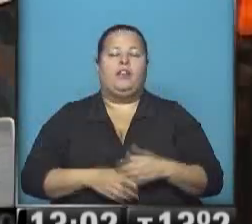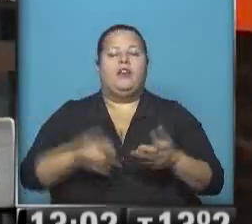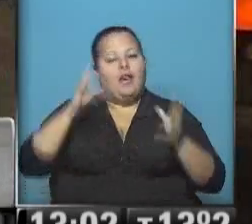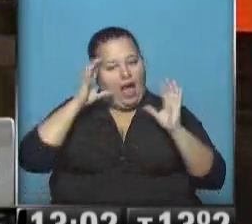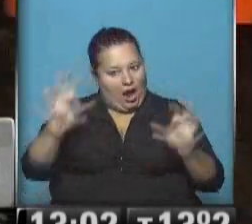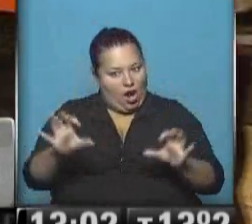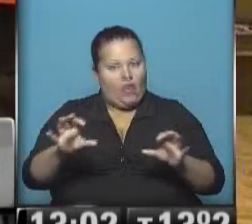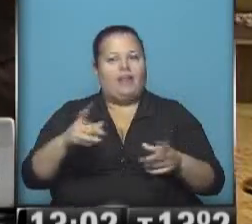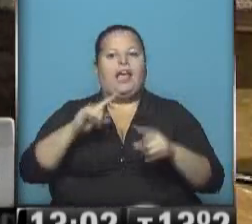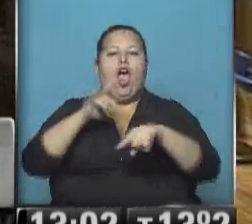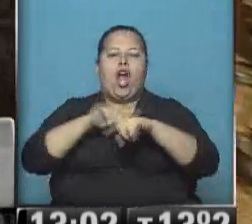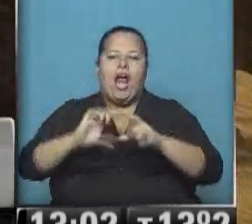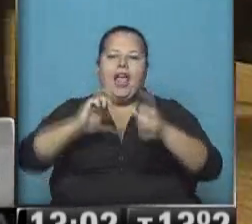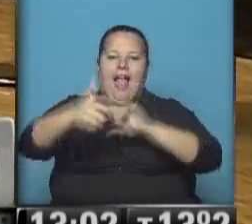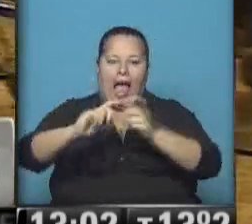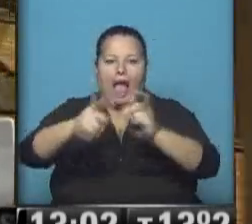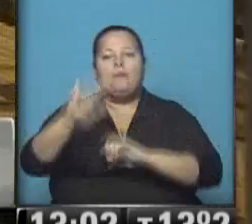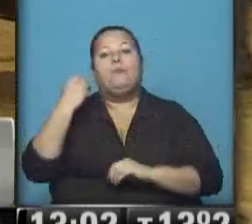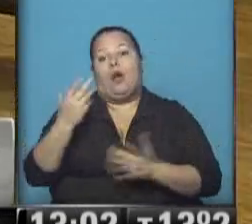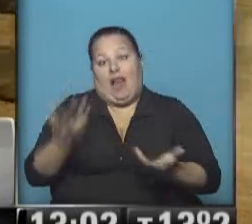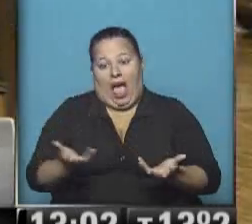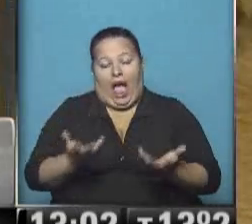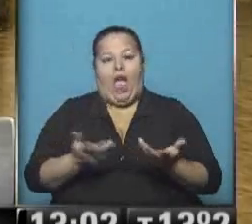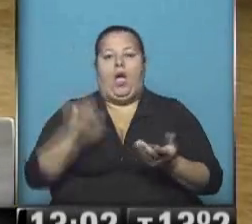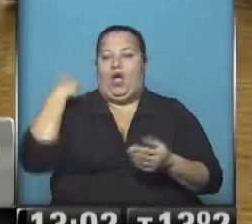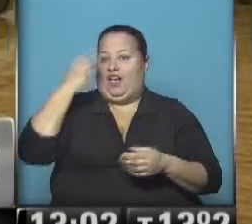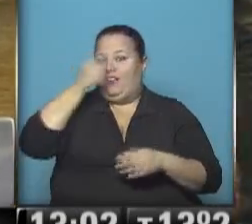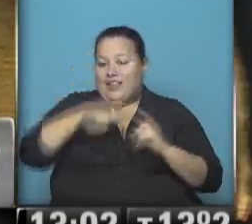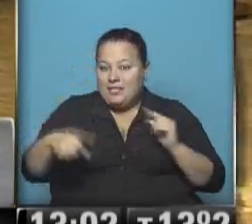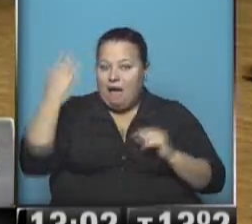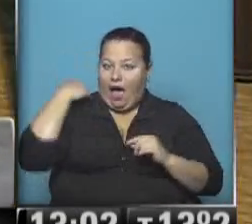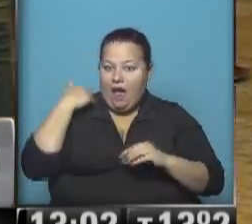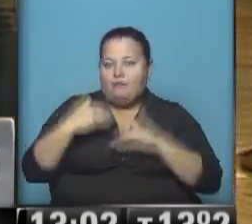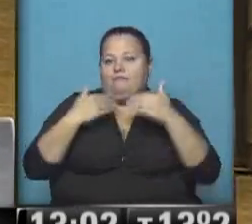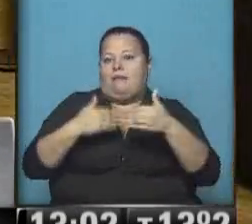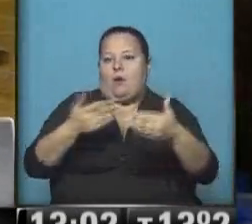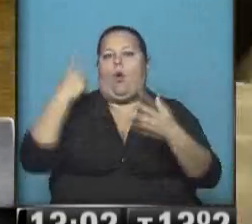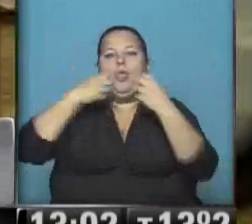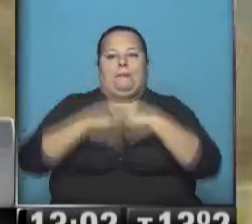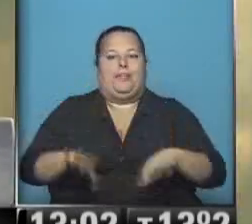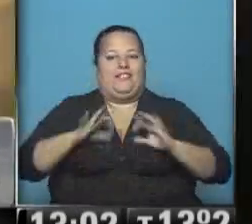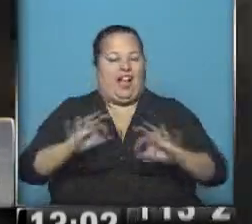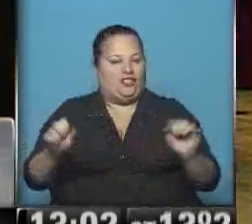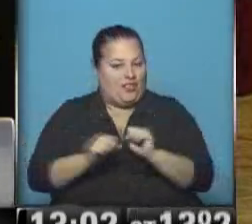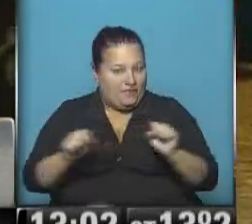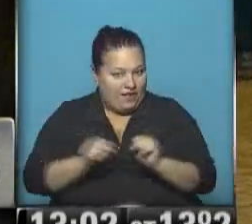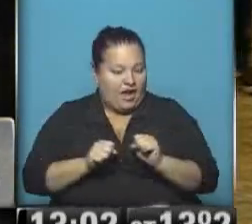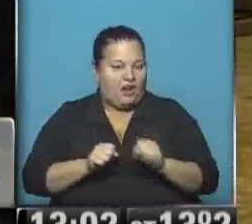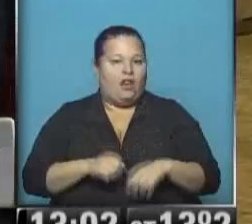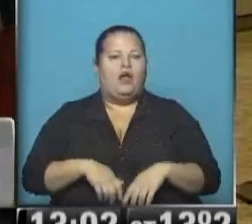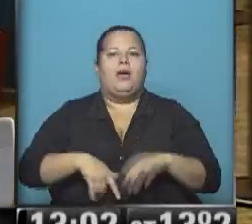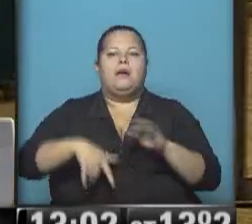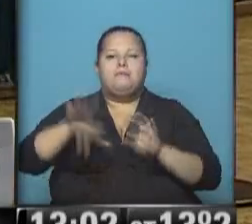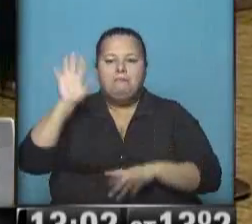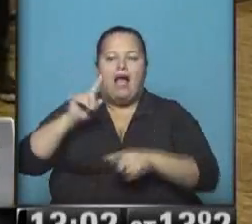recordemos son reprogramaciones de vuelos que provenientes claro de este último fin de semana pasado en el inicio de estas vacaciones de invierno eh Hay